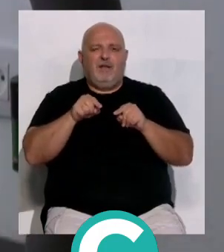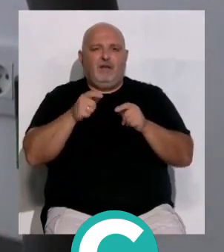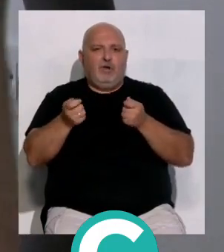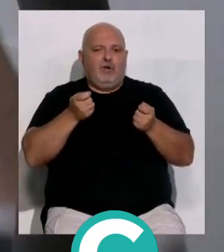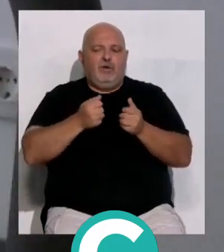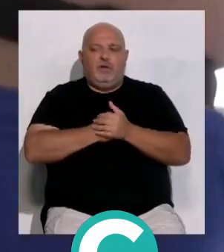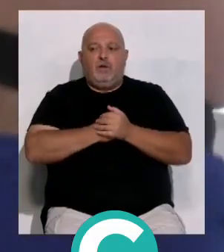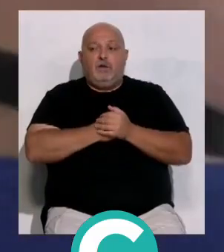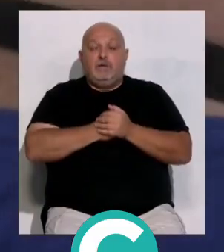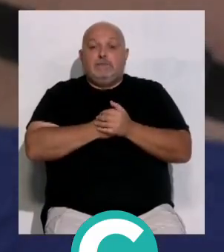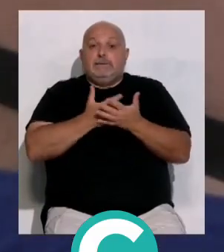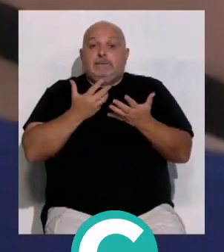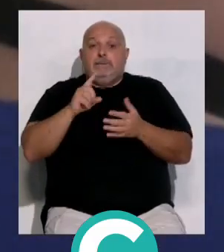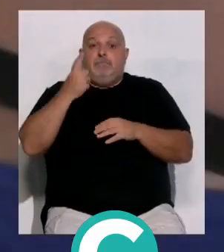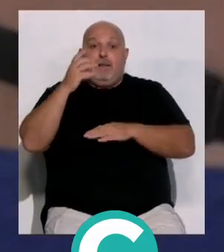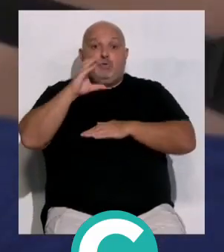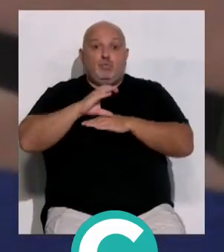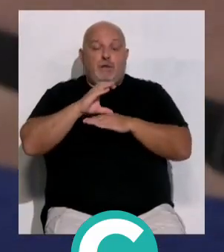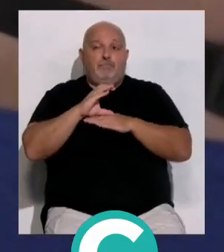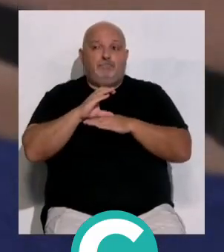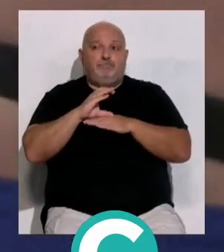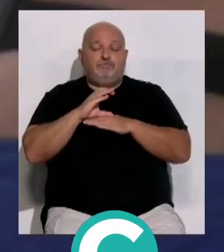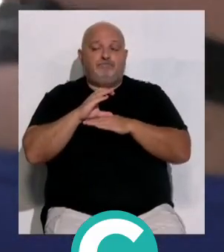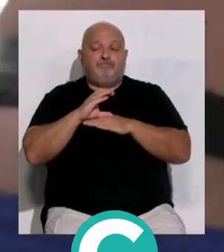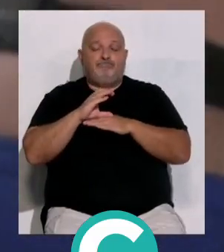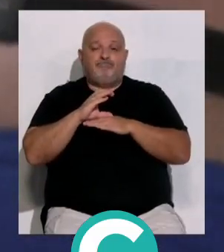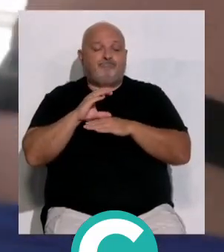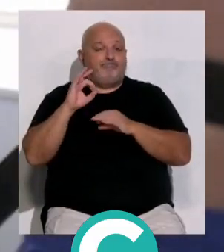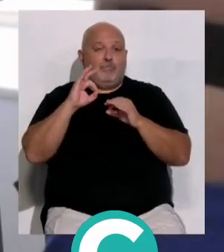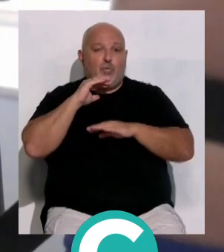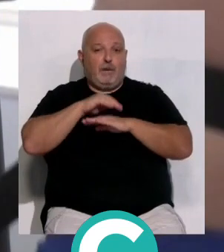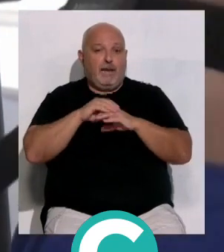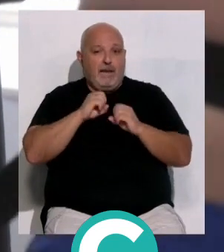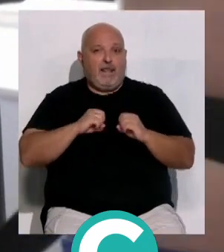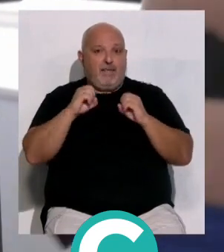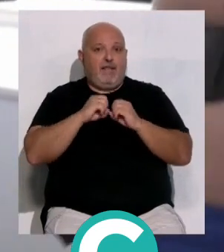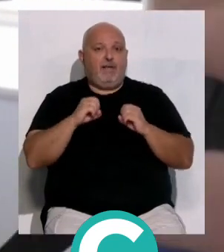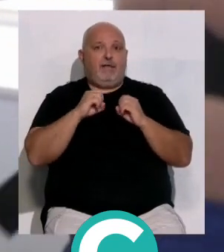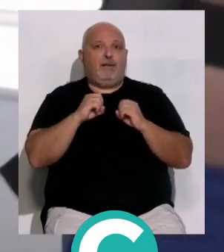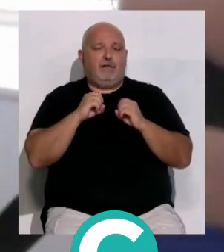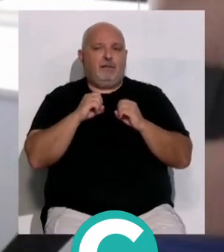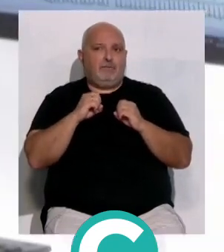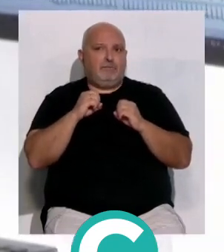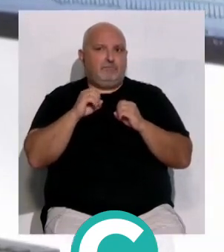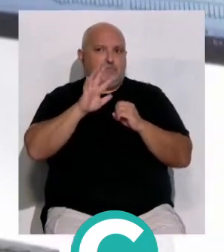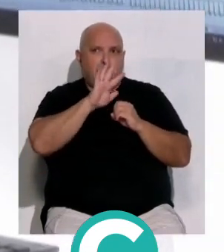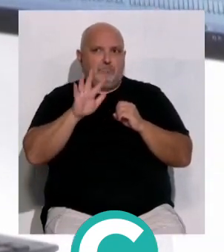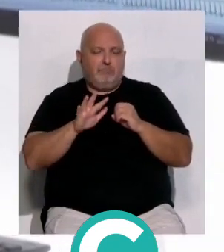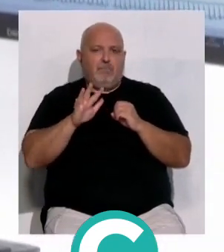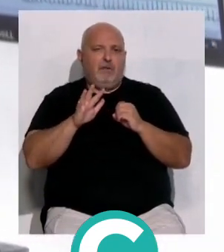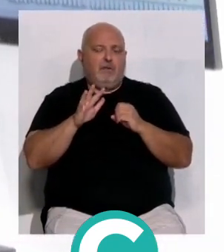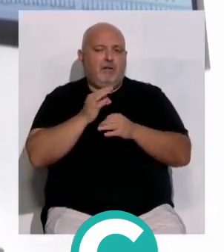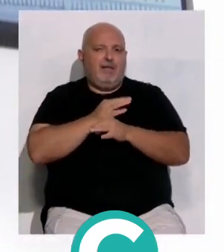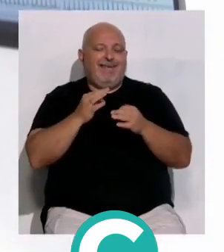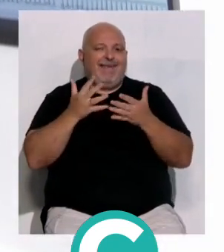supervisados. Si en la primera consulta el paciente no cumple unos criterios que consideramos de máxima